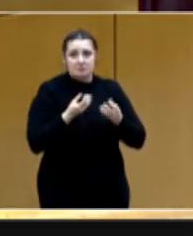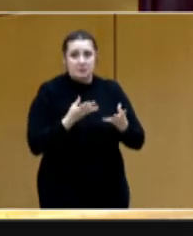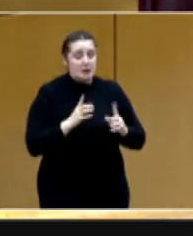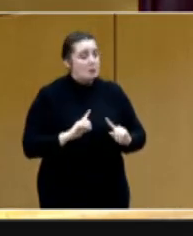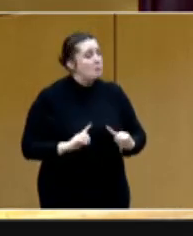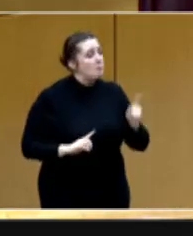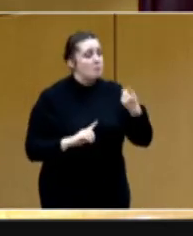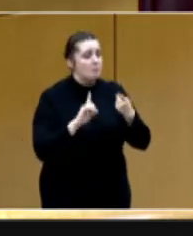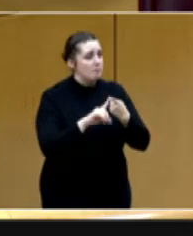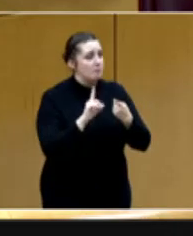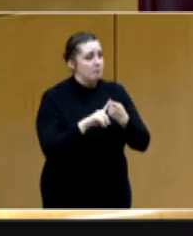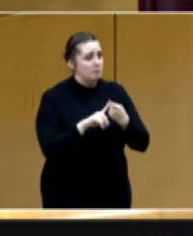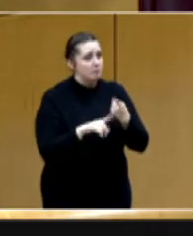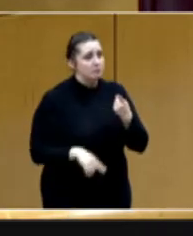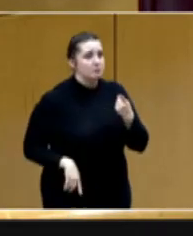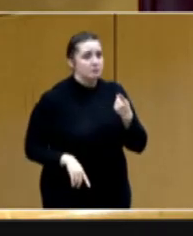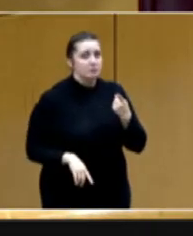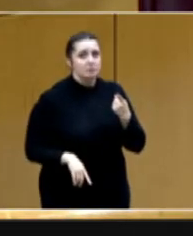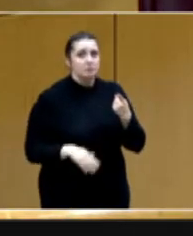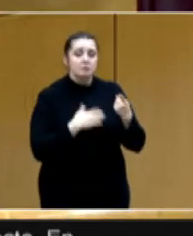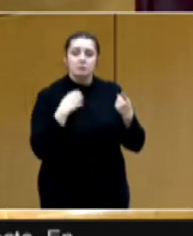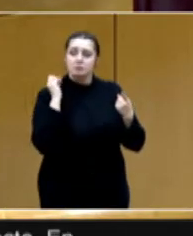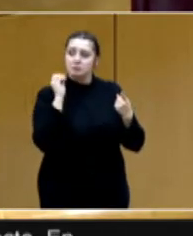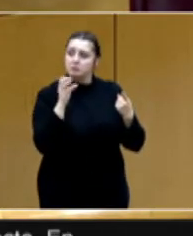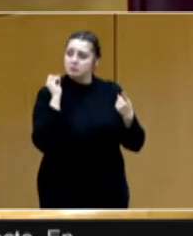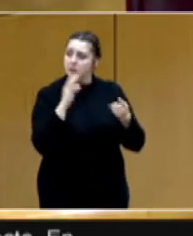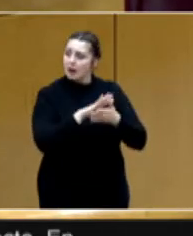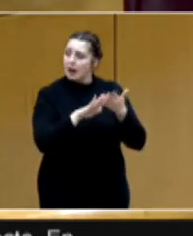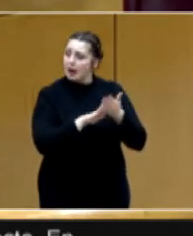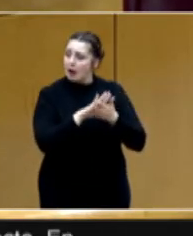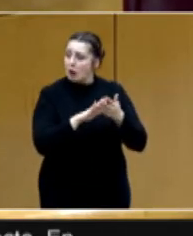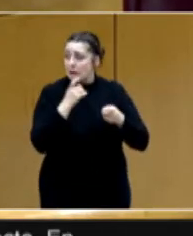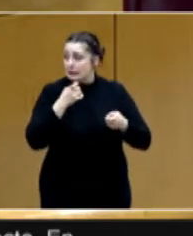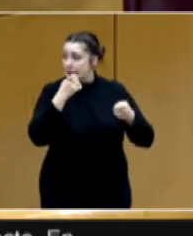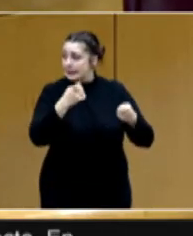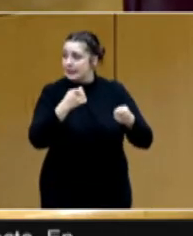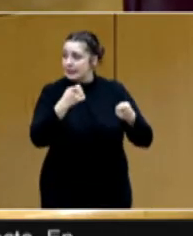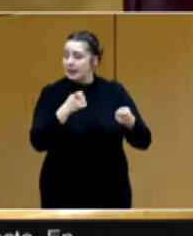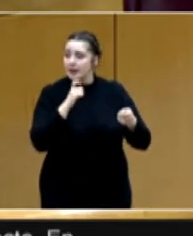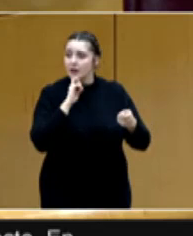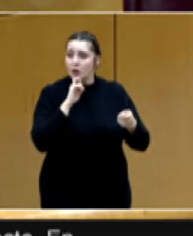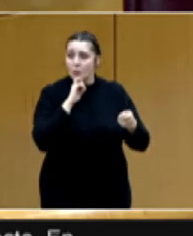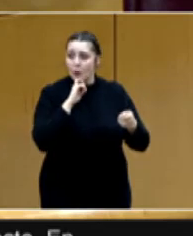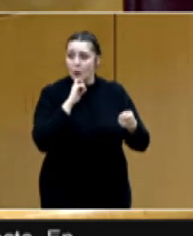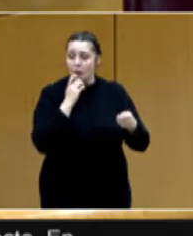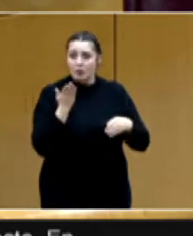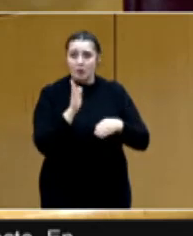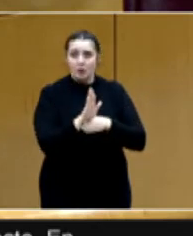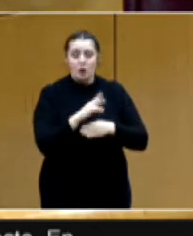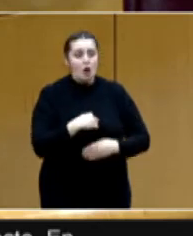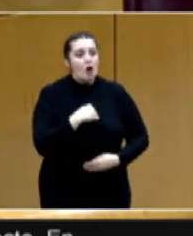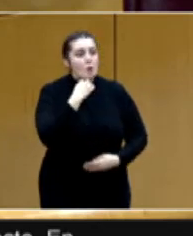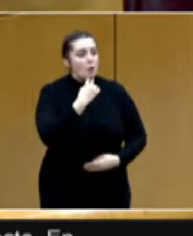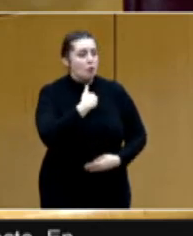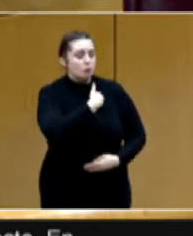primer lugar que vengo a exponer o tratar de hacerlo la voz de la voz de los jueces